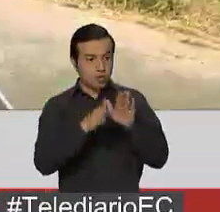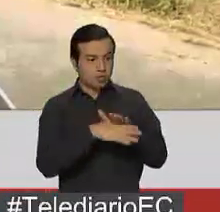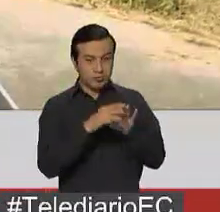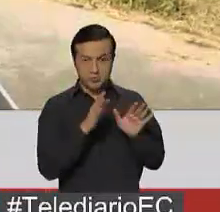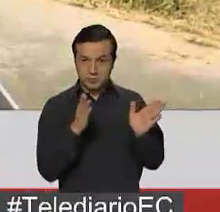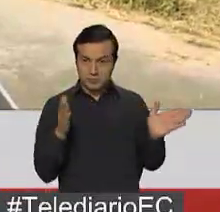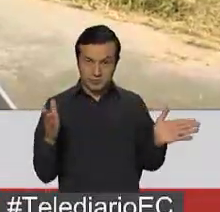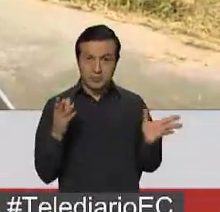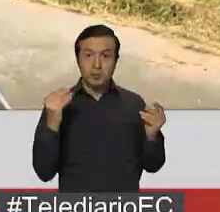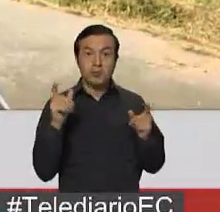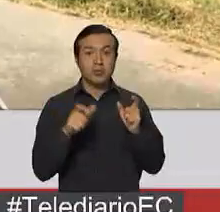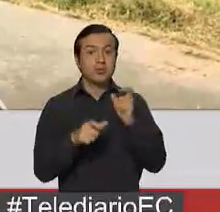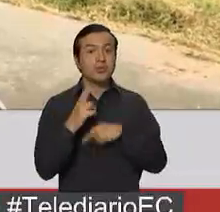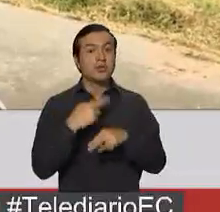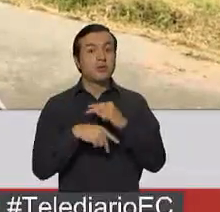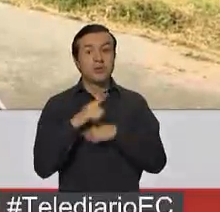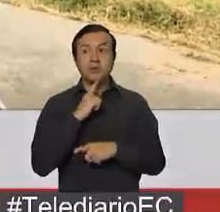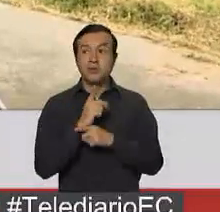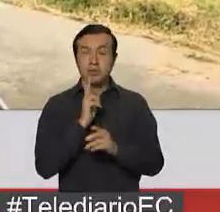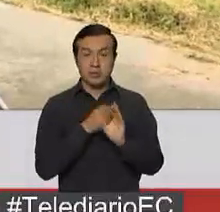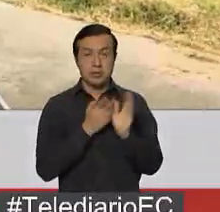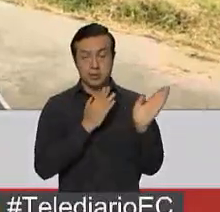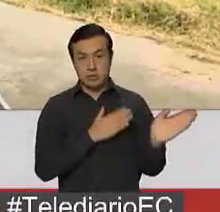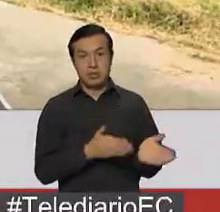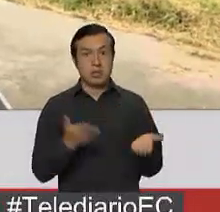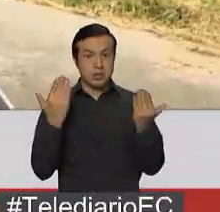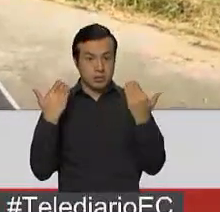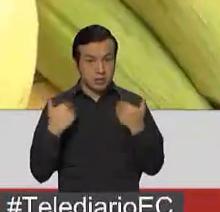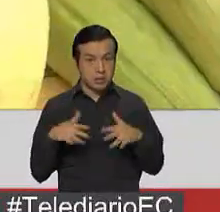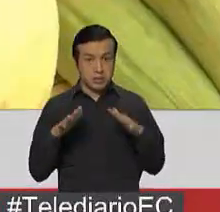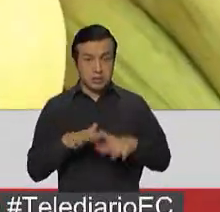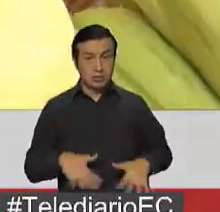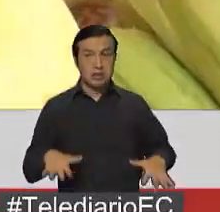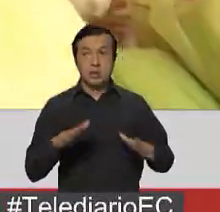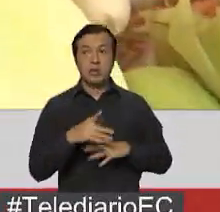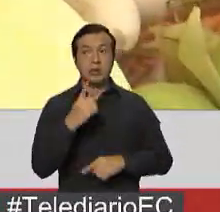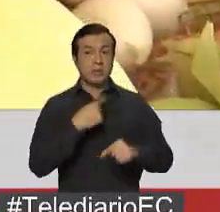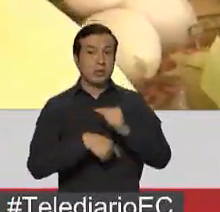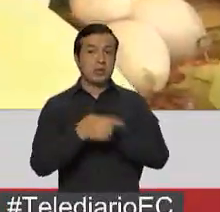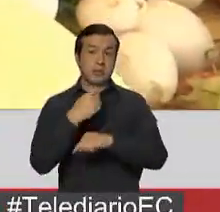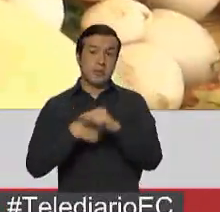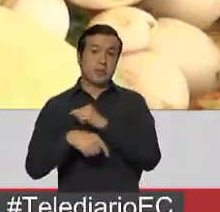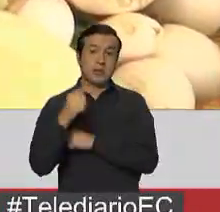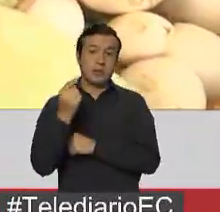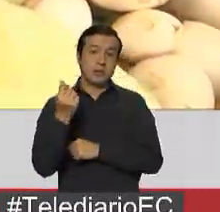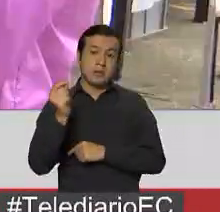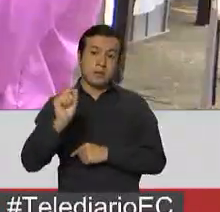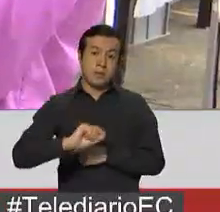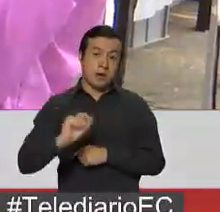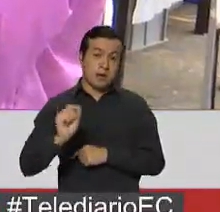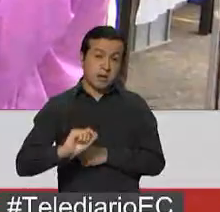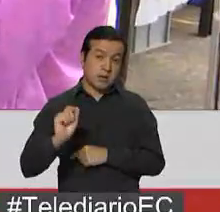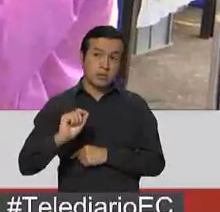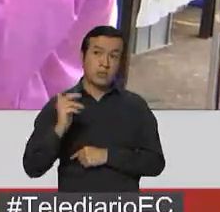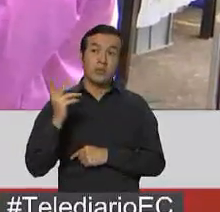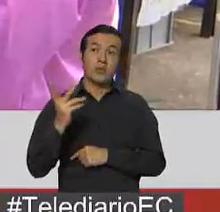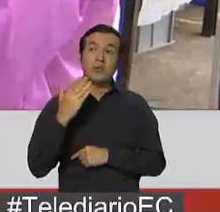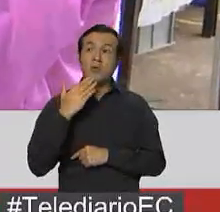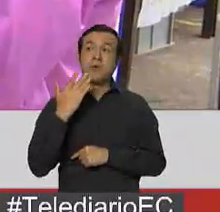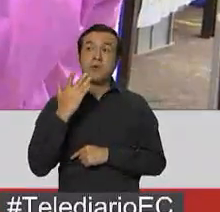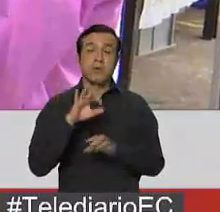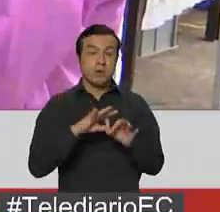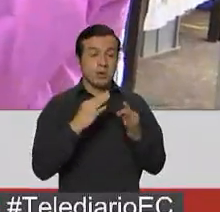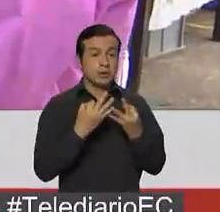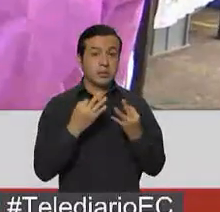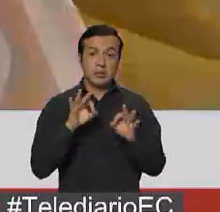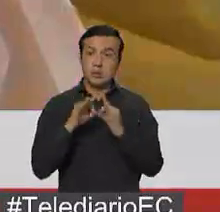olla muchos de los comerciantes que participan en las ferias agroecológicas venden sus productos a precios módicos para no afectar a ninguna familia